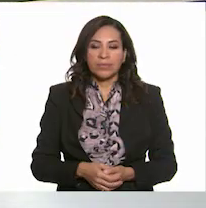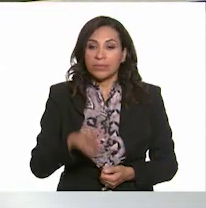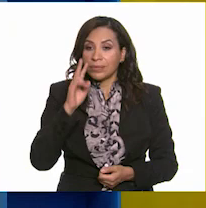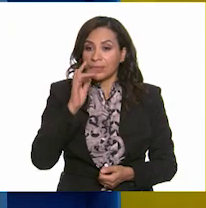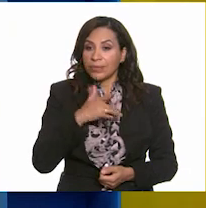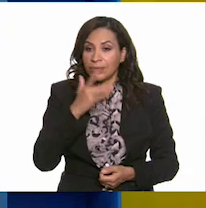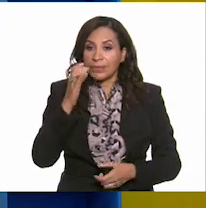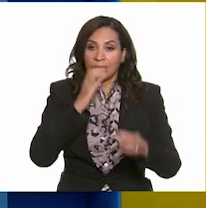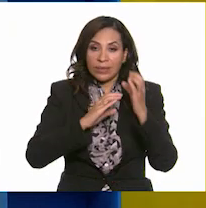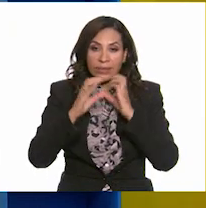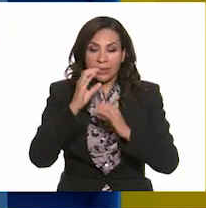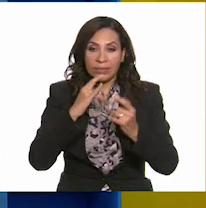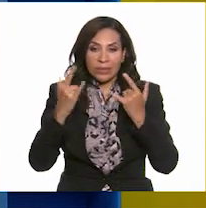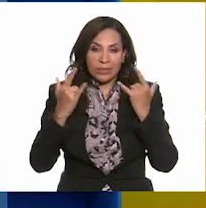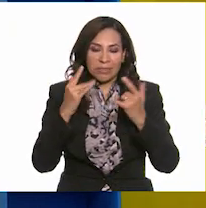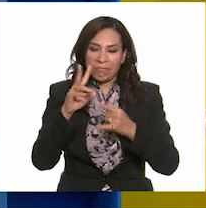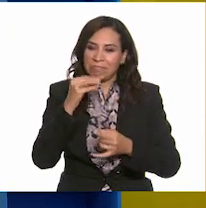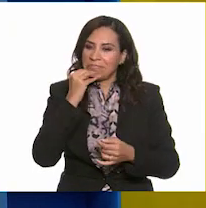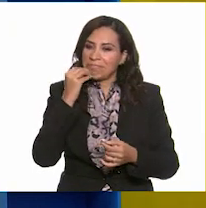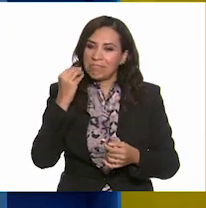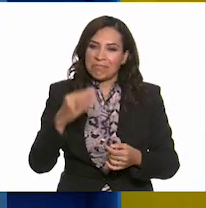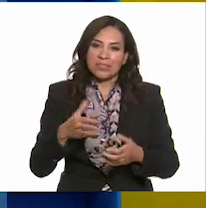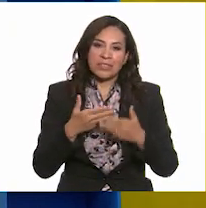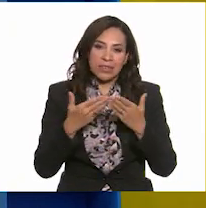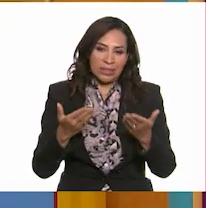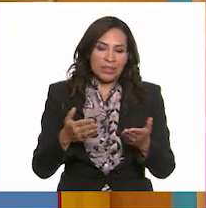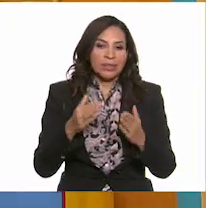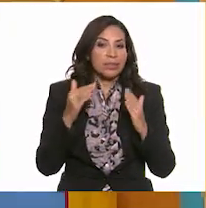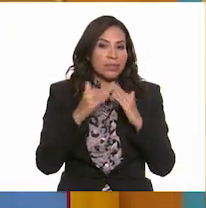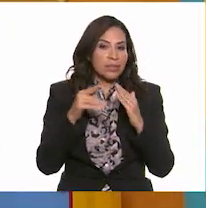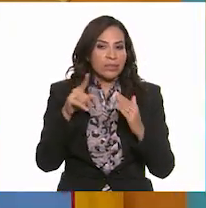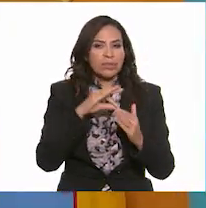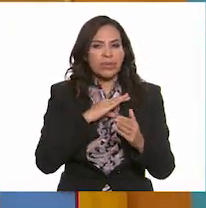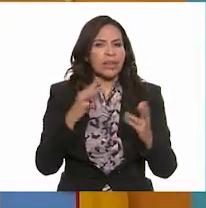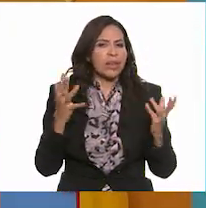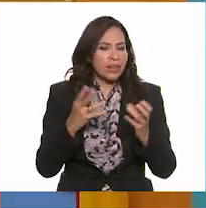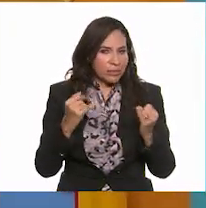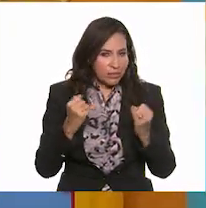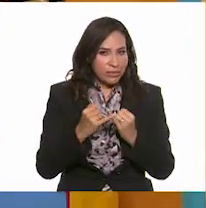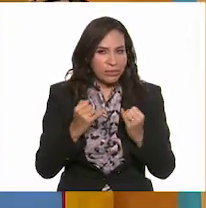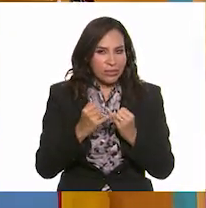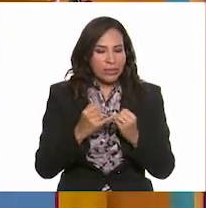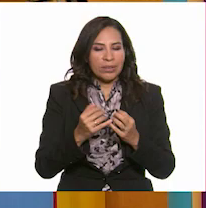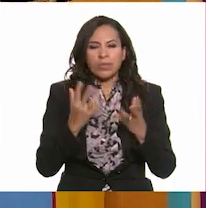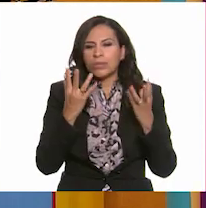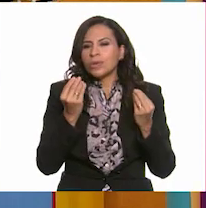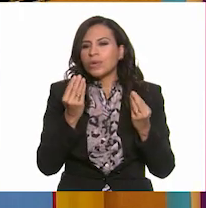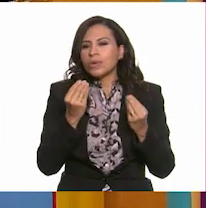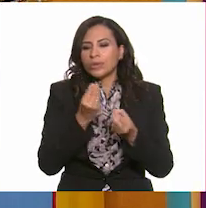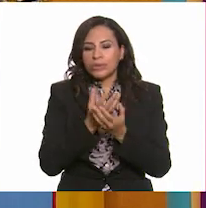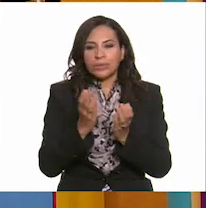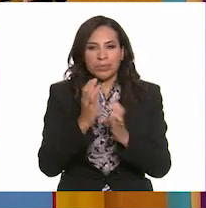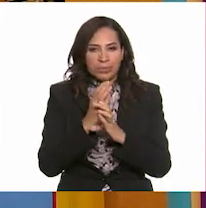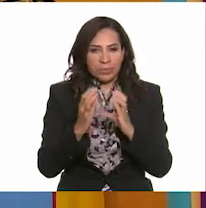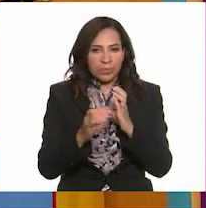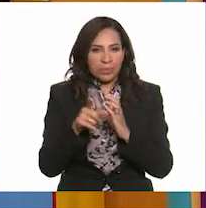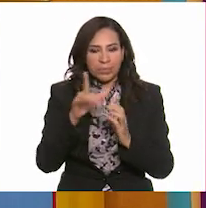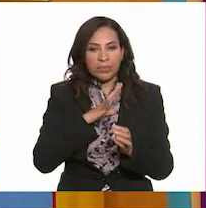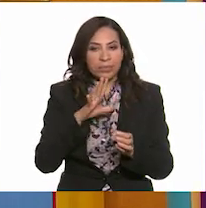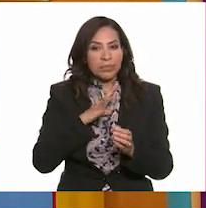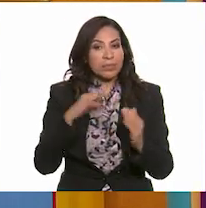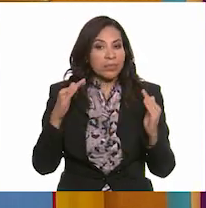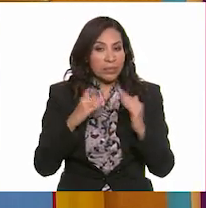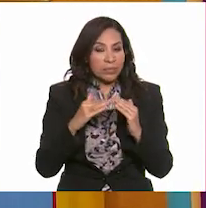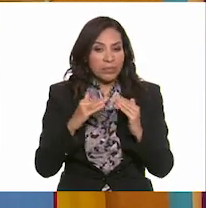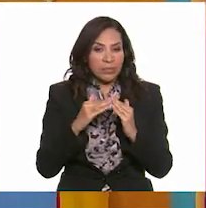Siente este concierto de rock. ¡Padrísimo! Perfecto. Pues en casa lo pueden hacer también, ¿eh? Con muchos de los, con las cosas que se encuentren en